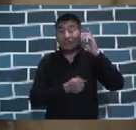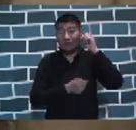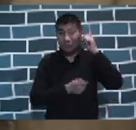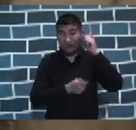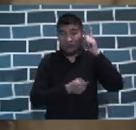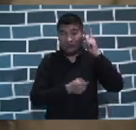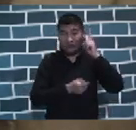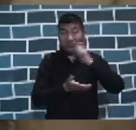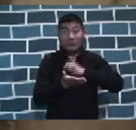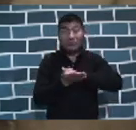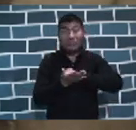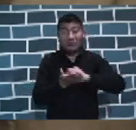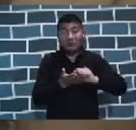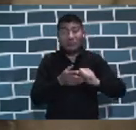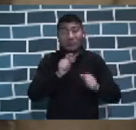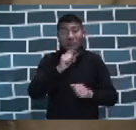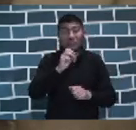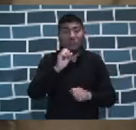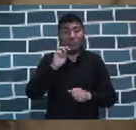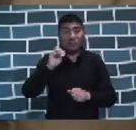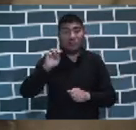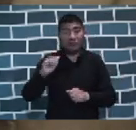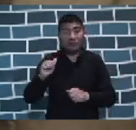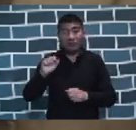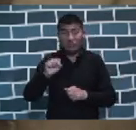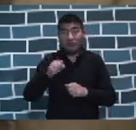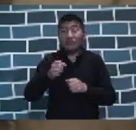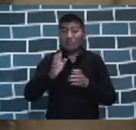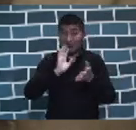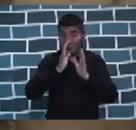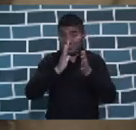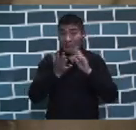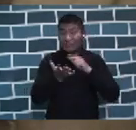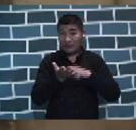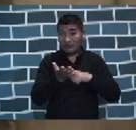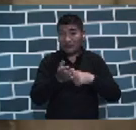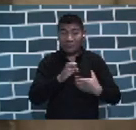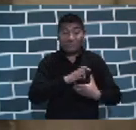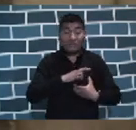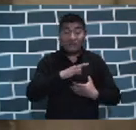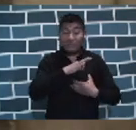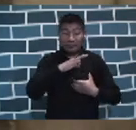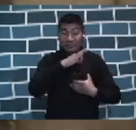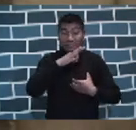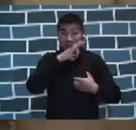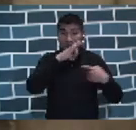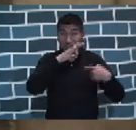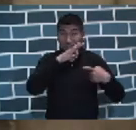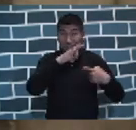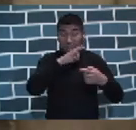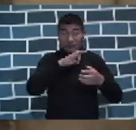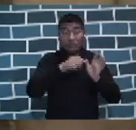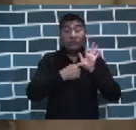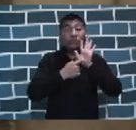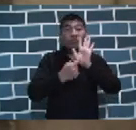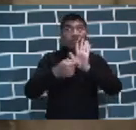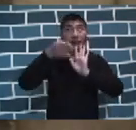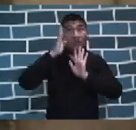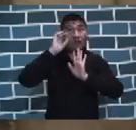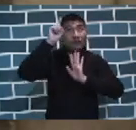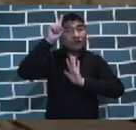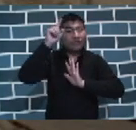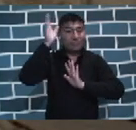santo tomás de aquino indicaba así el espíritu muestra que dios es